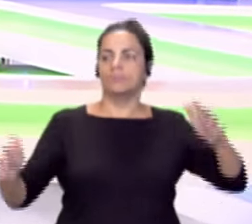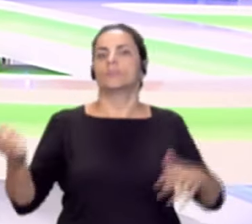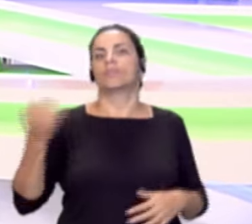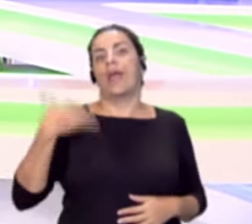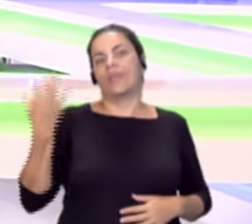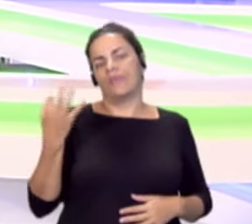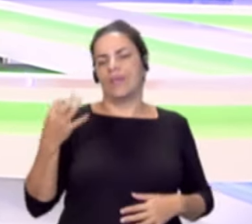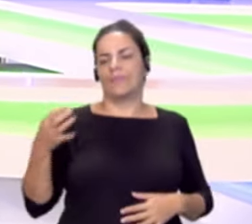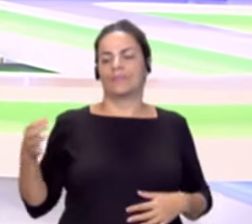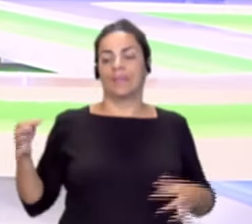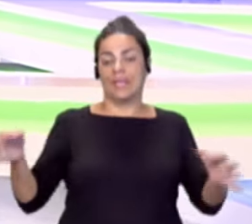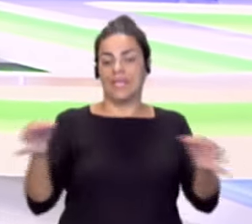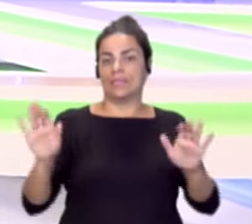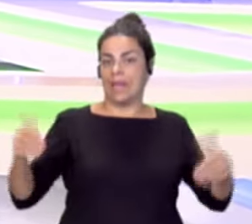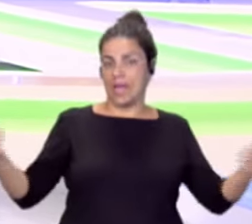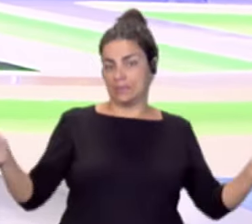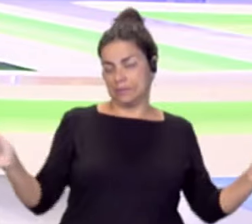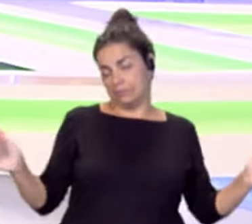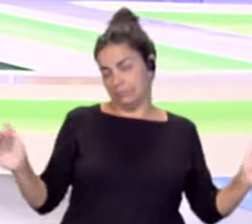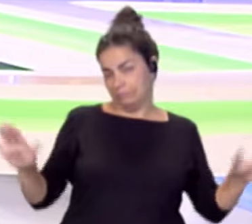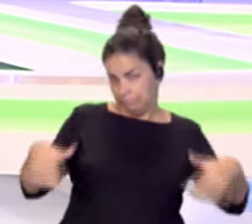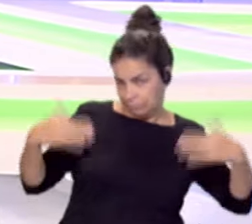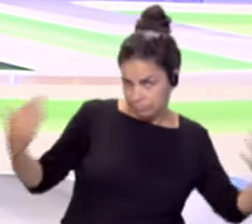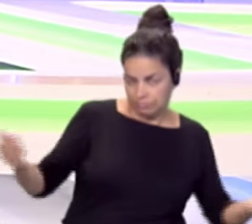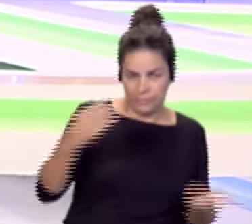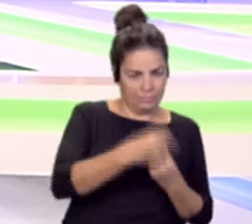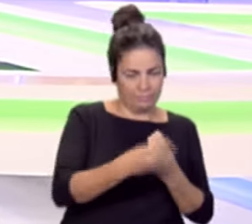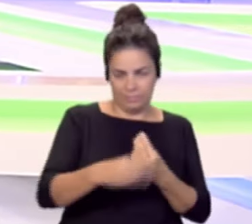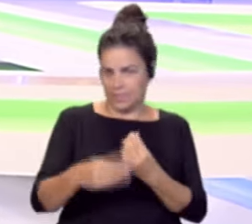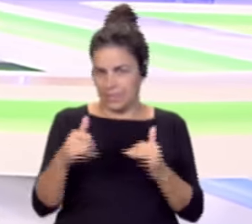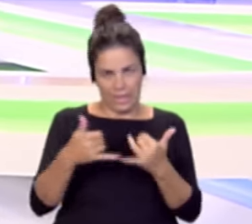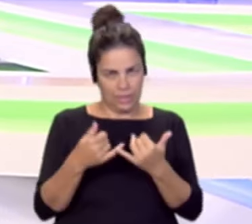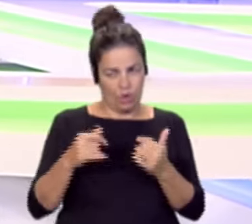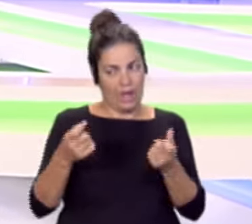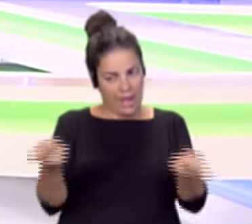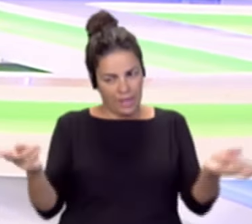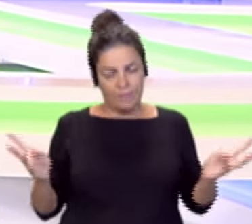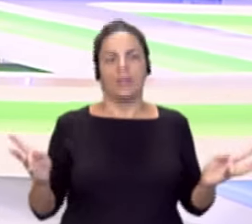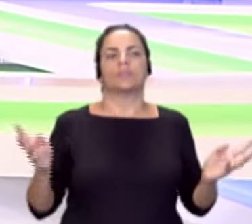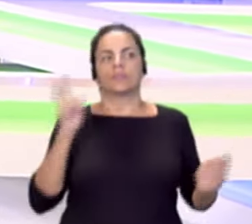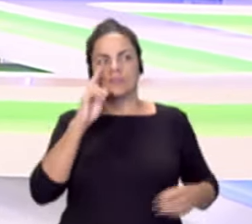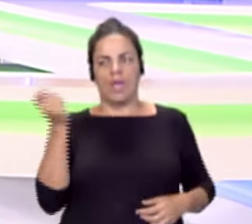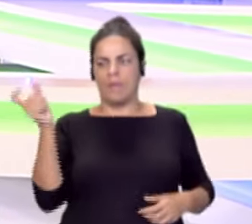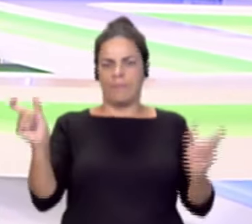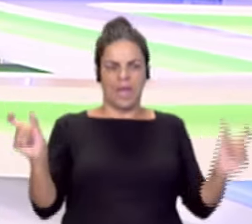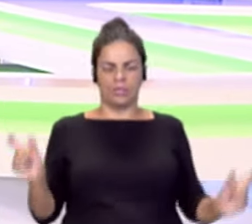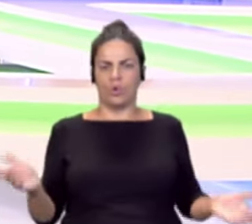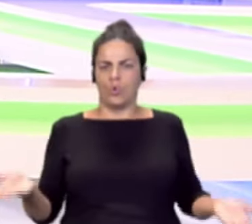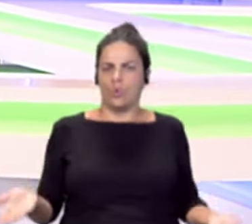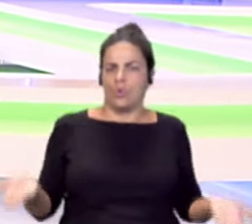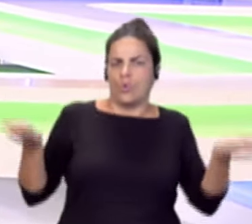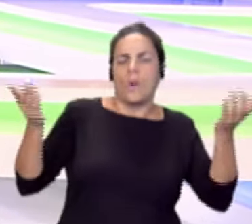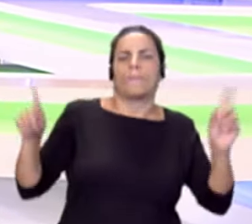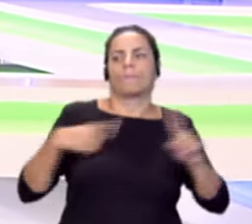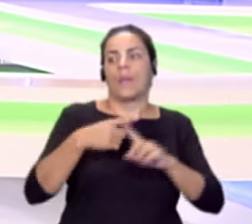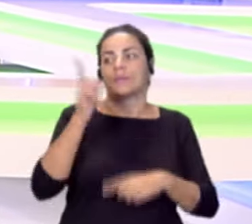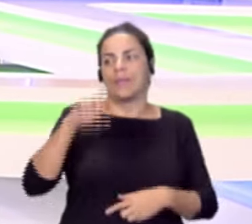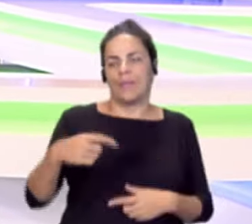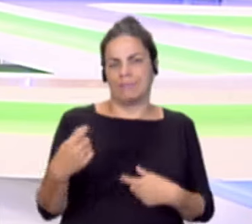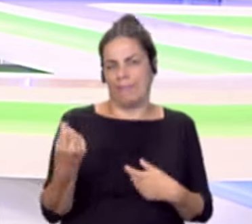no capitalinas, donde se llegabas a cualquiera de ellas y veías, ¿no?, cómo subía el precio y encima de la cesta de la compra, que es